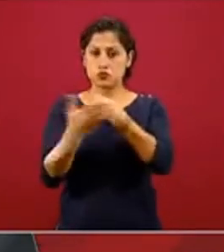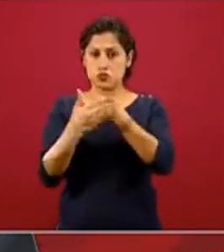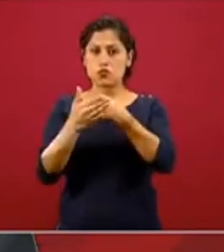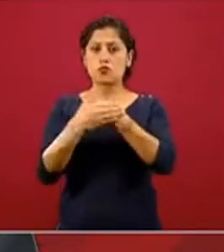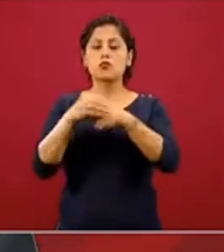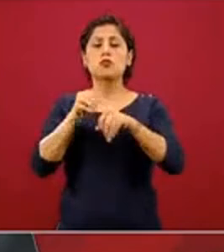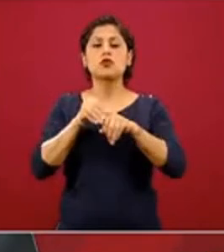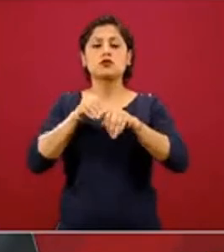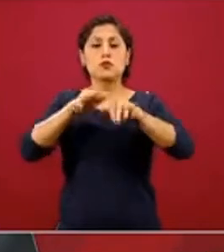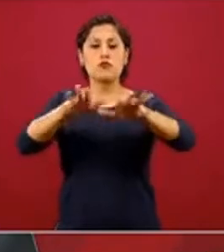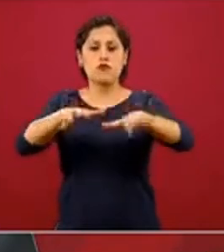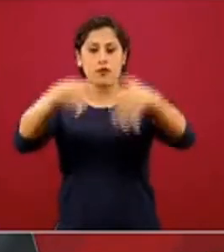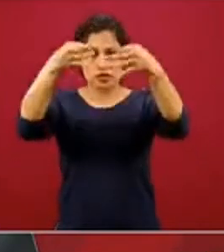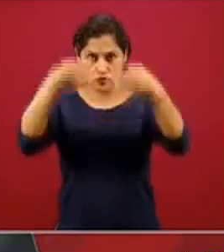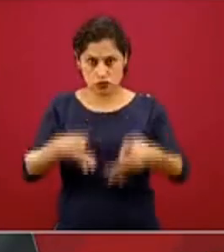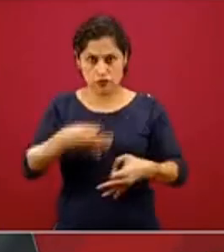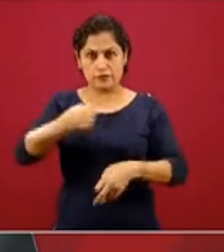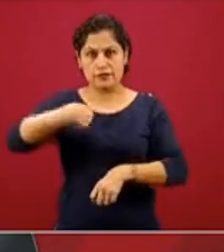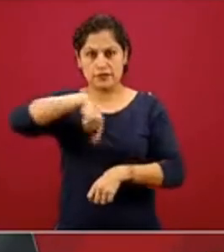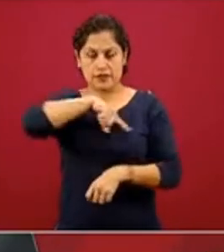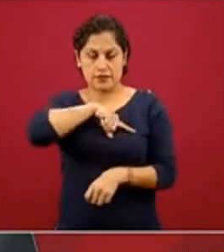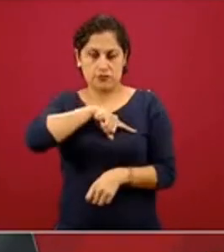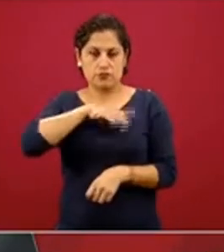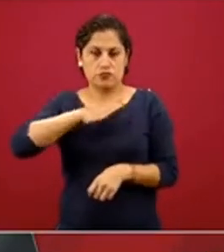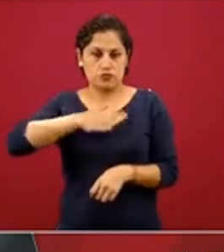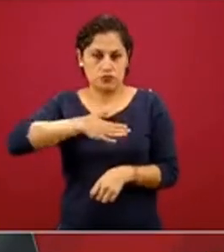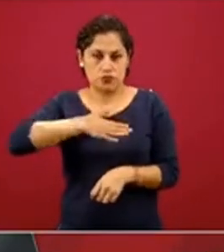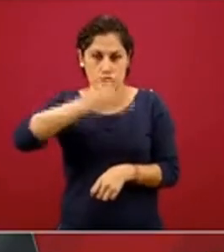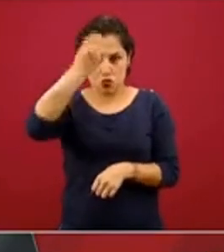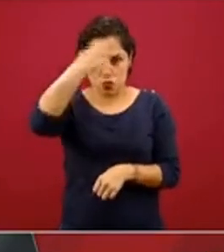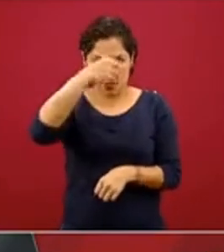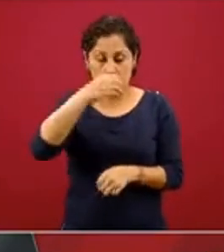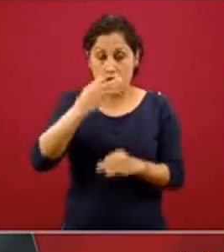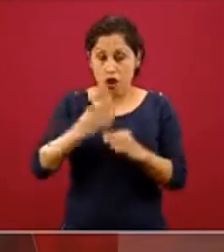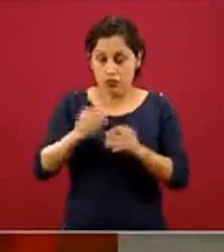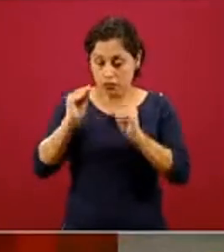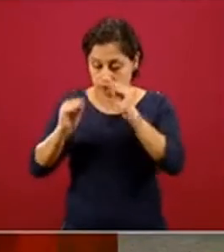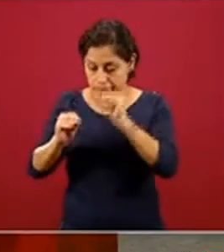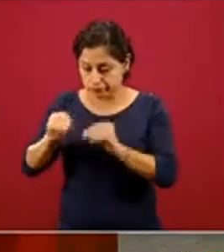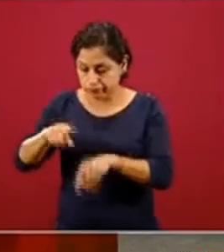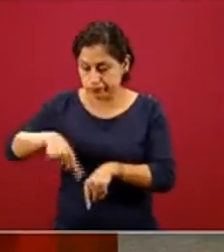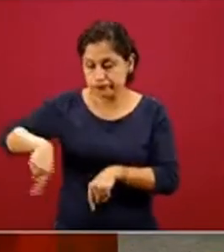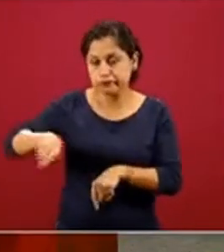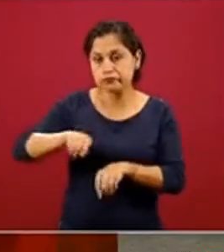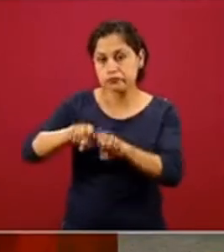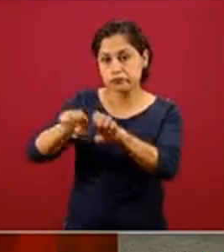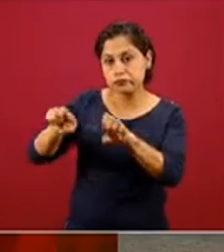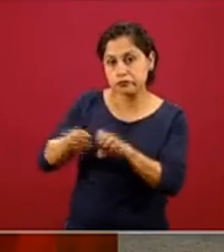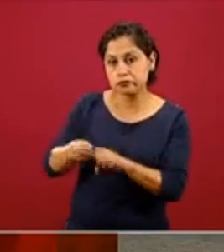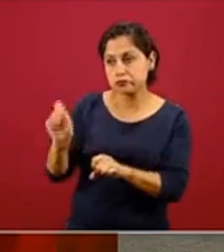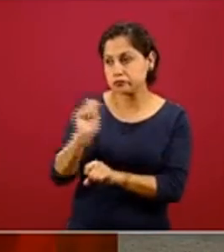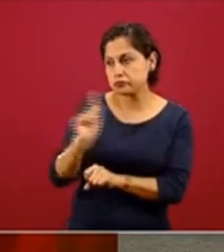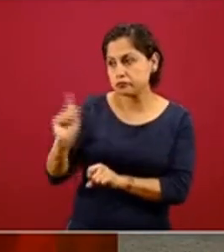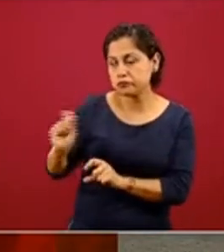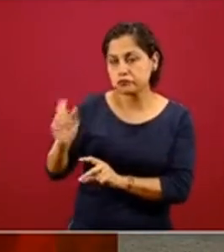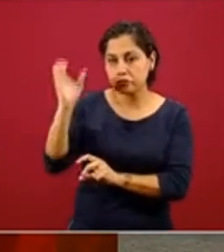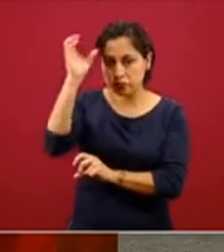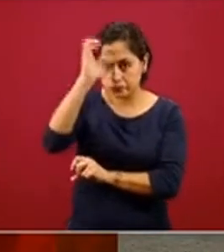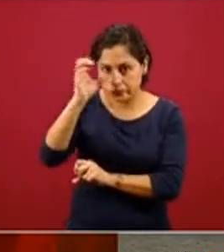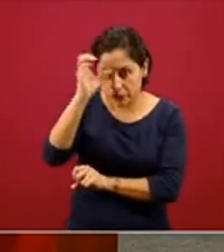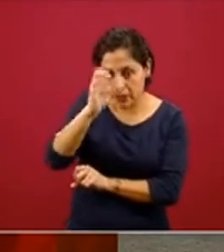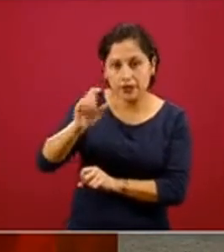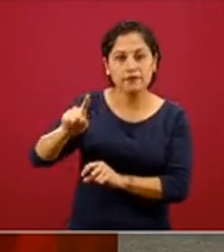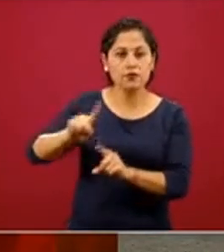está preparándose con un cuidadoso análisis técnico de la evidencia científica y técnica sobre